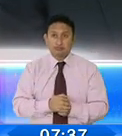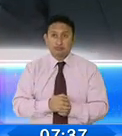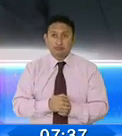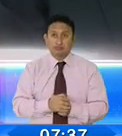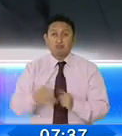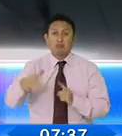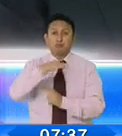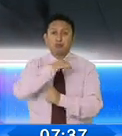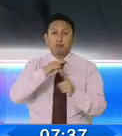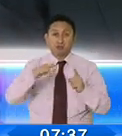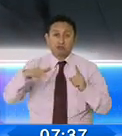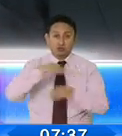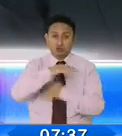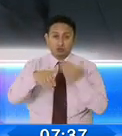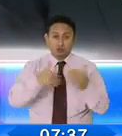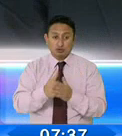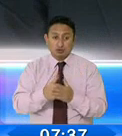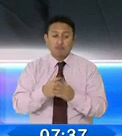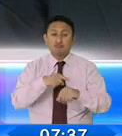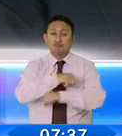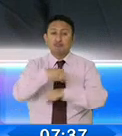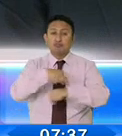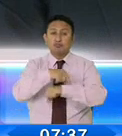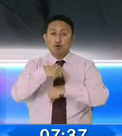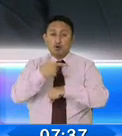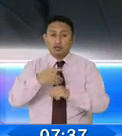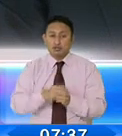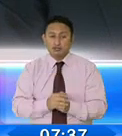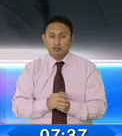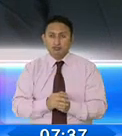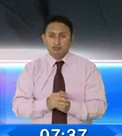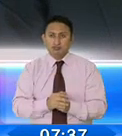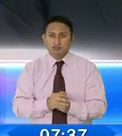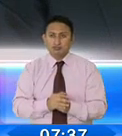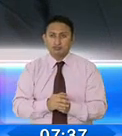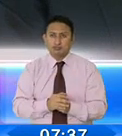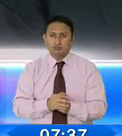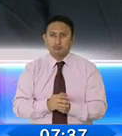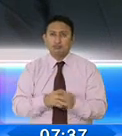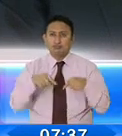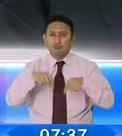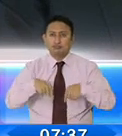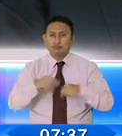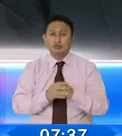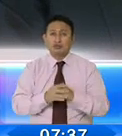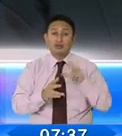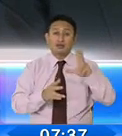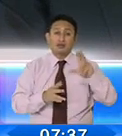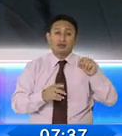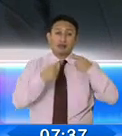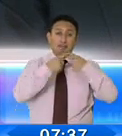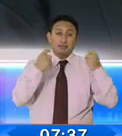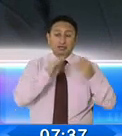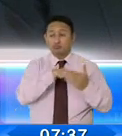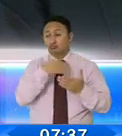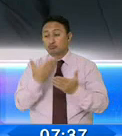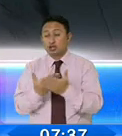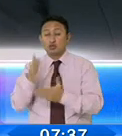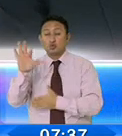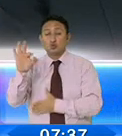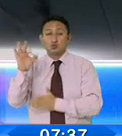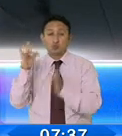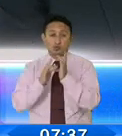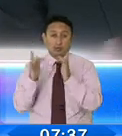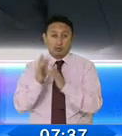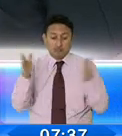plazas. Está comprendido igualmente dentro del 30 de marzo al 9 de abril, Roberto, esta medida.